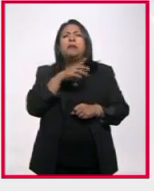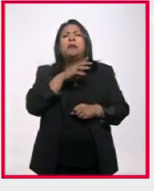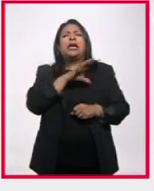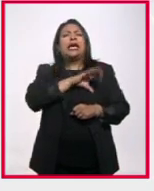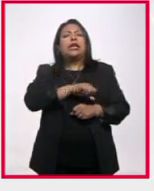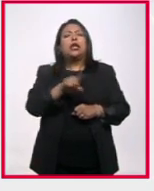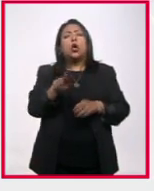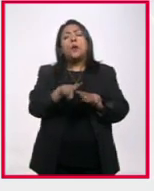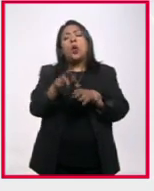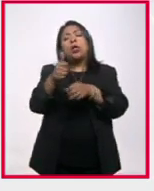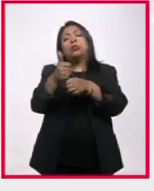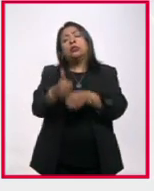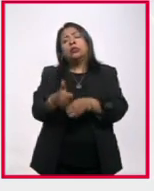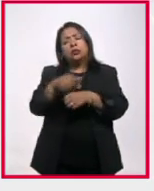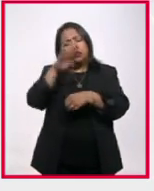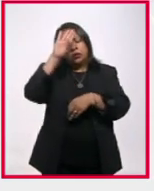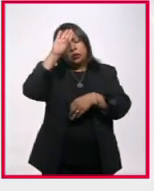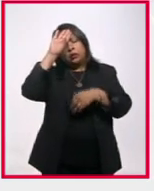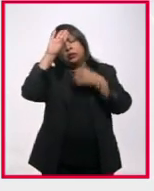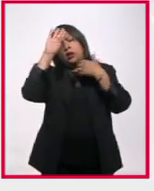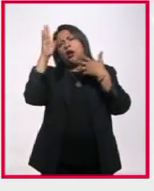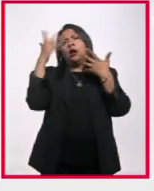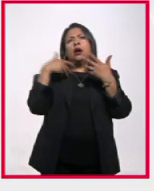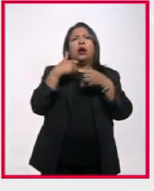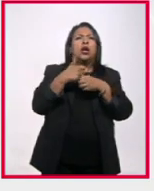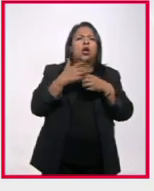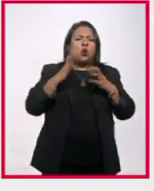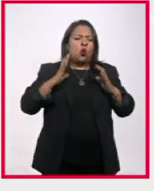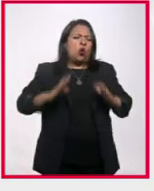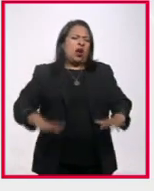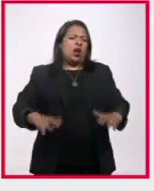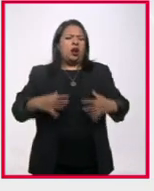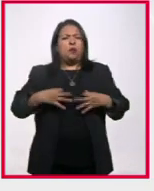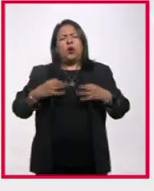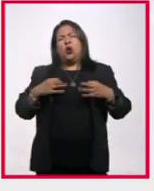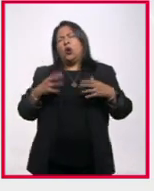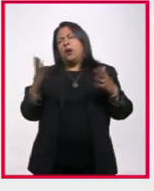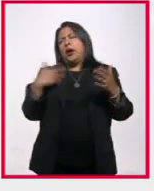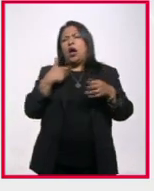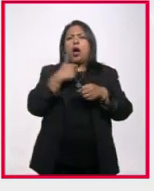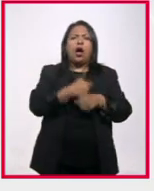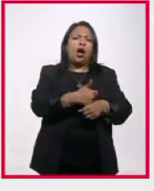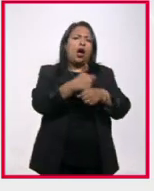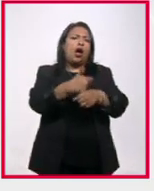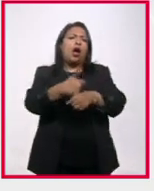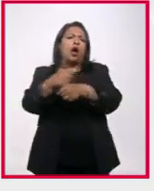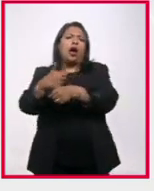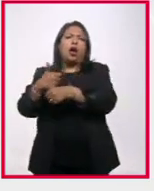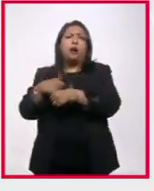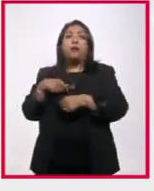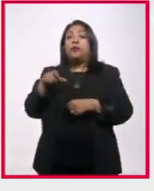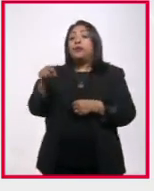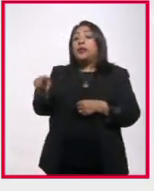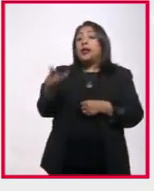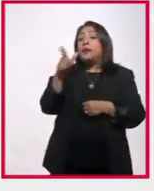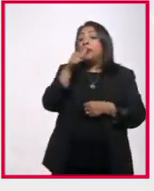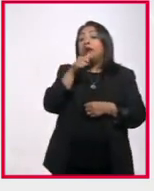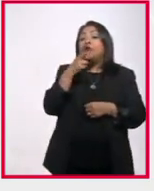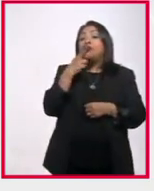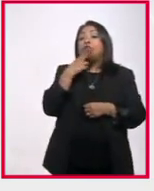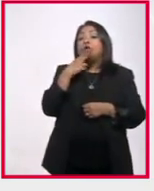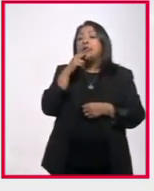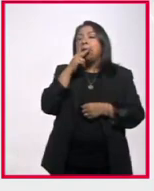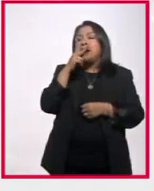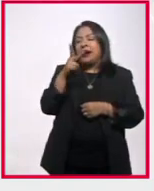Y tiene un drama del cuerpo y de la ropa y cosas así. Y del lenguaje. Utiliza, ¿no? Sí,